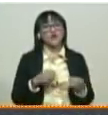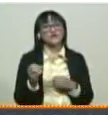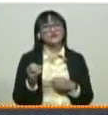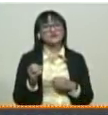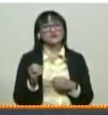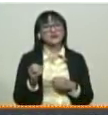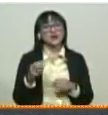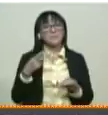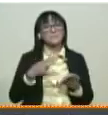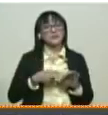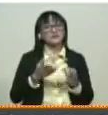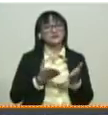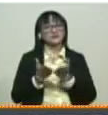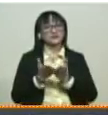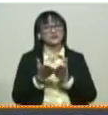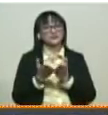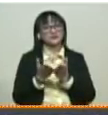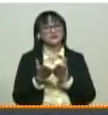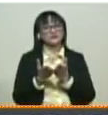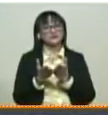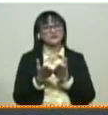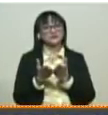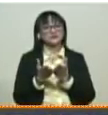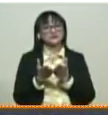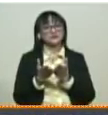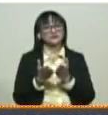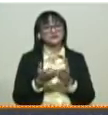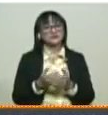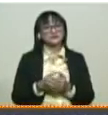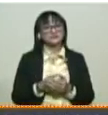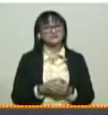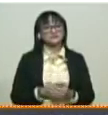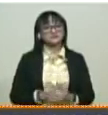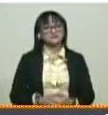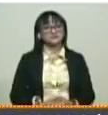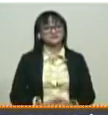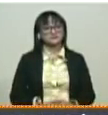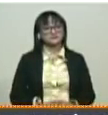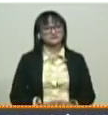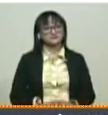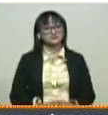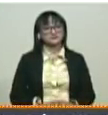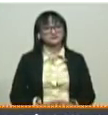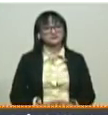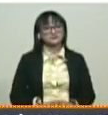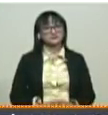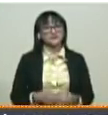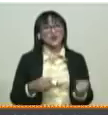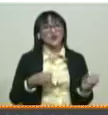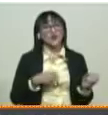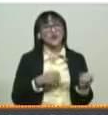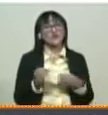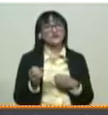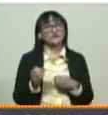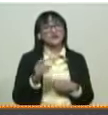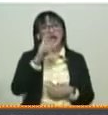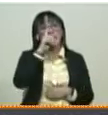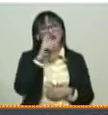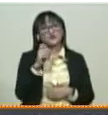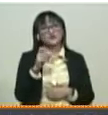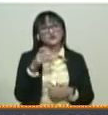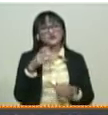de PDVSA Servicios, BV. Esta oficina se construyó en el año